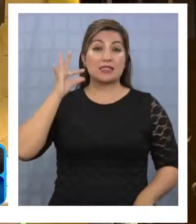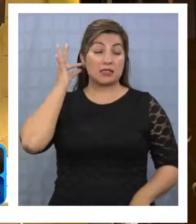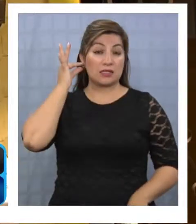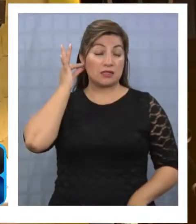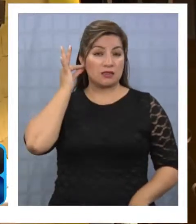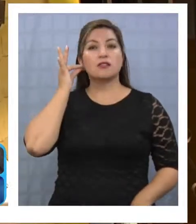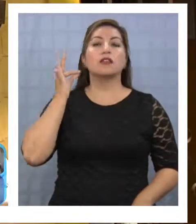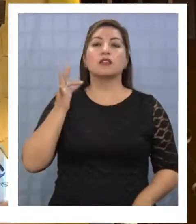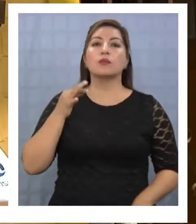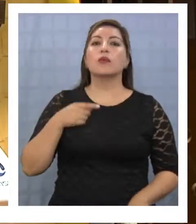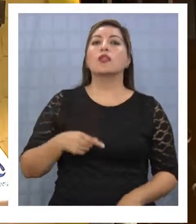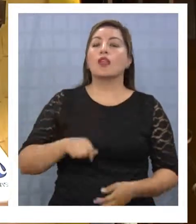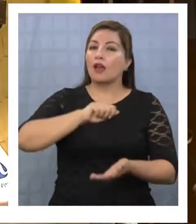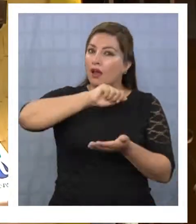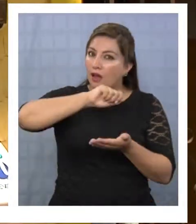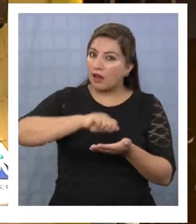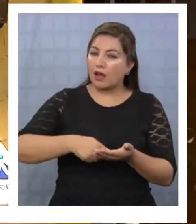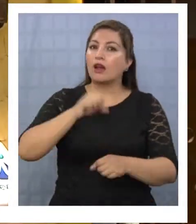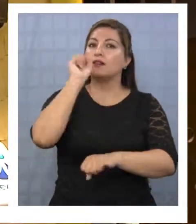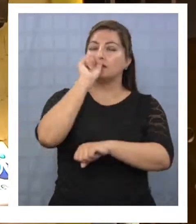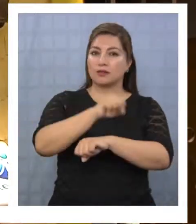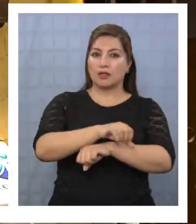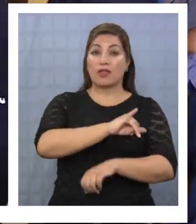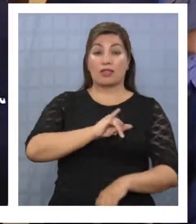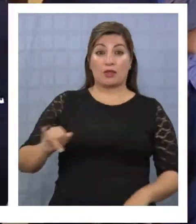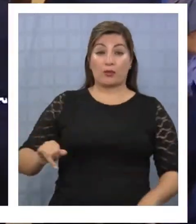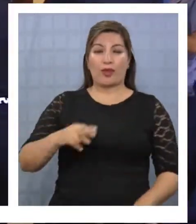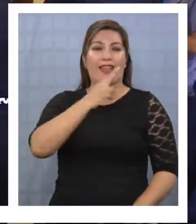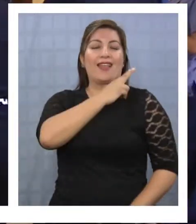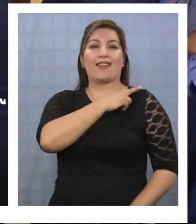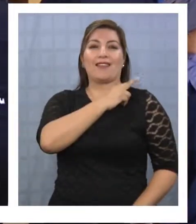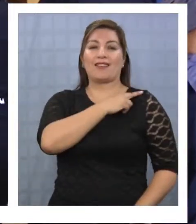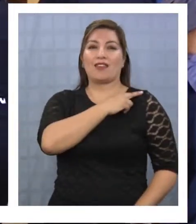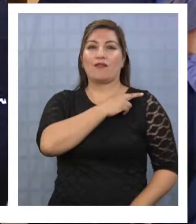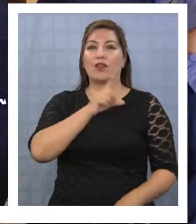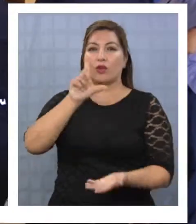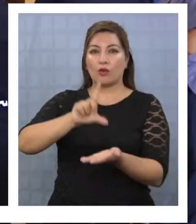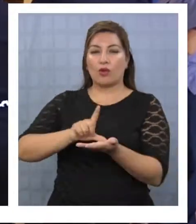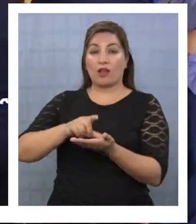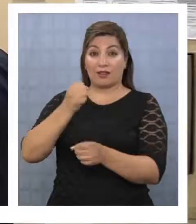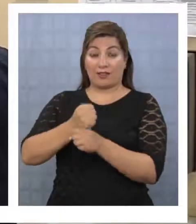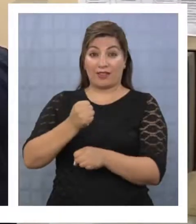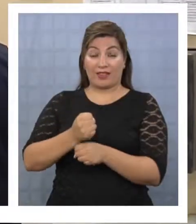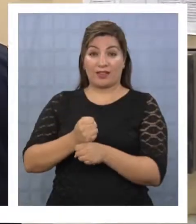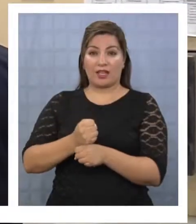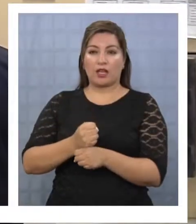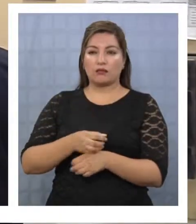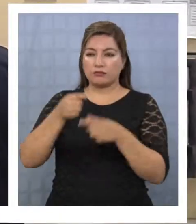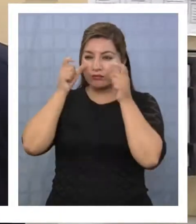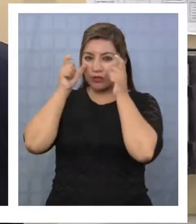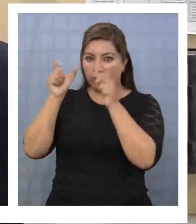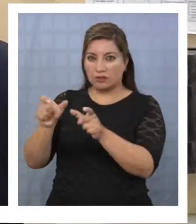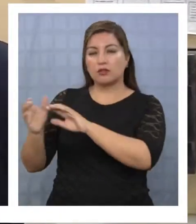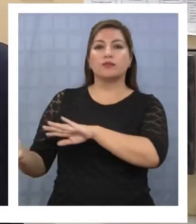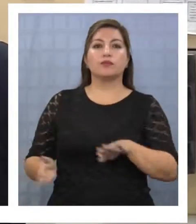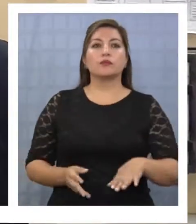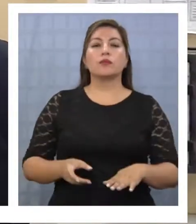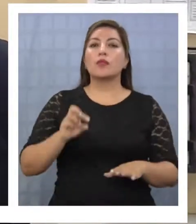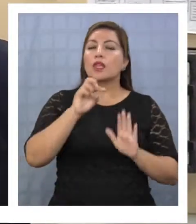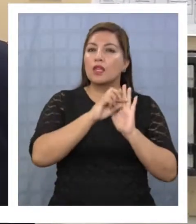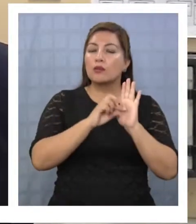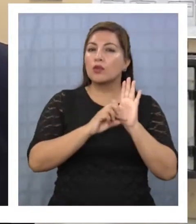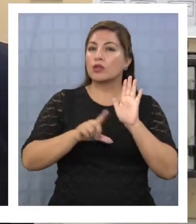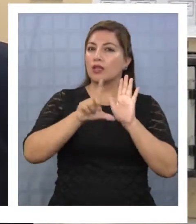para poder ejercer la medicina y quedan bajo la supervisión del jefe de la unidad donde ellos van a trabajar. Con este proyecto de ley, el